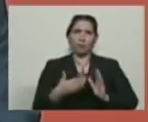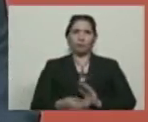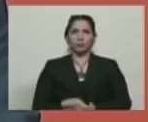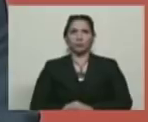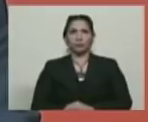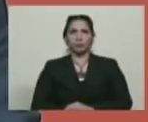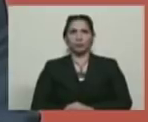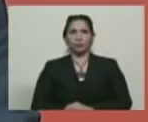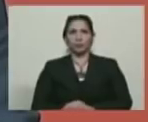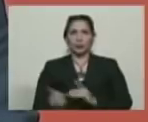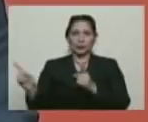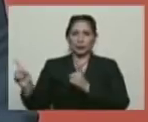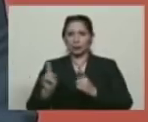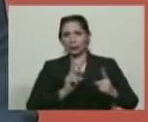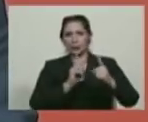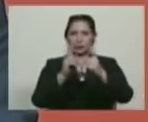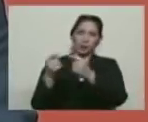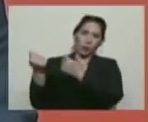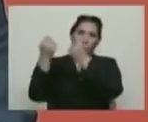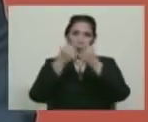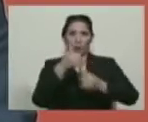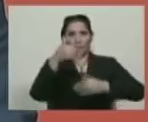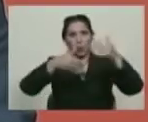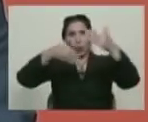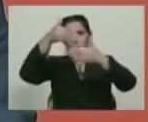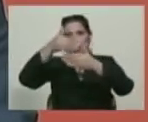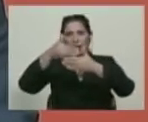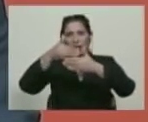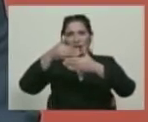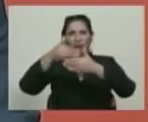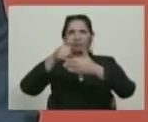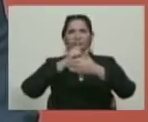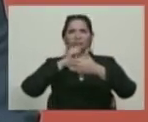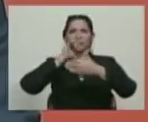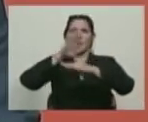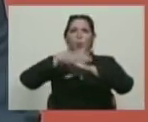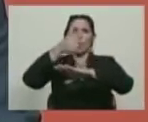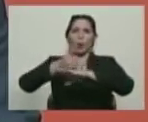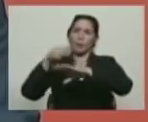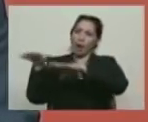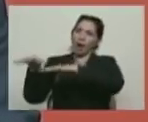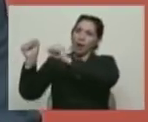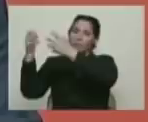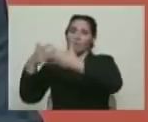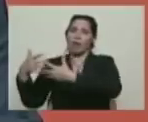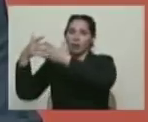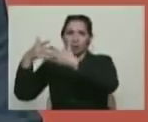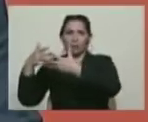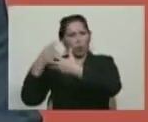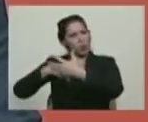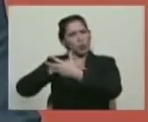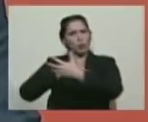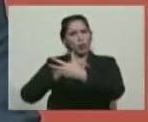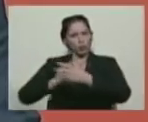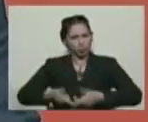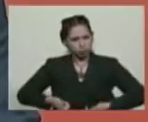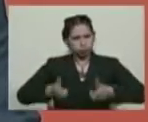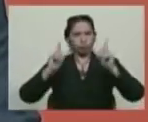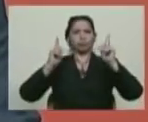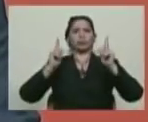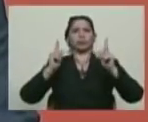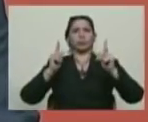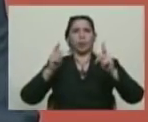a la persecución financiera y el bloqueo por parte del imperialismo nosotros nos levantaremos y seguiremos